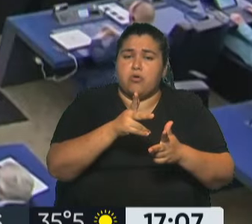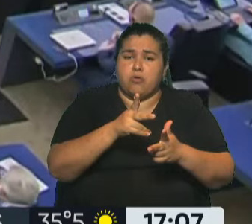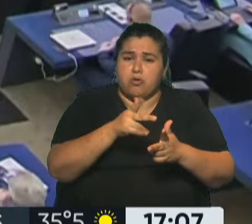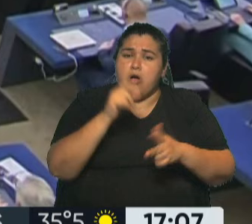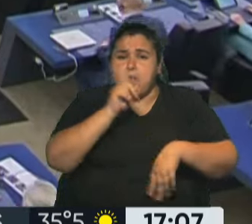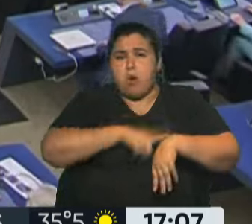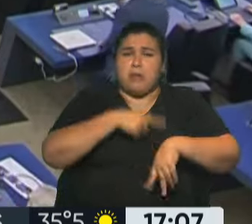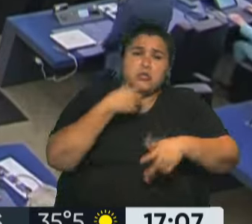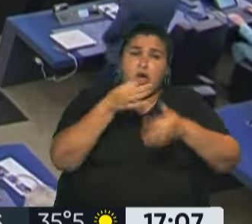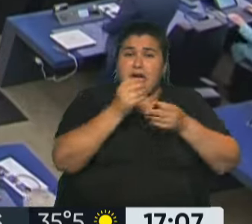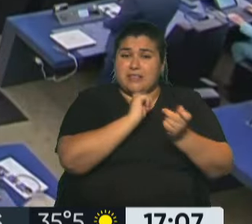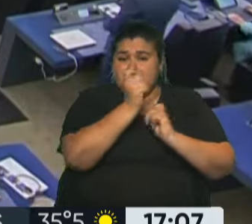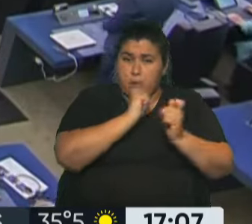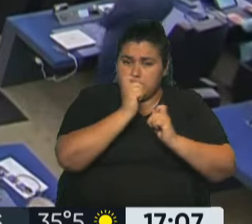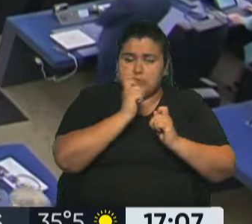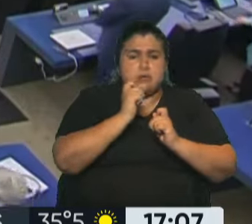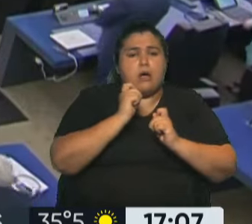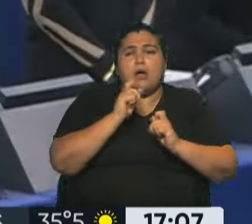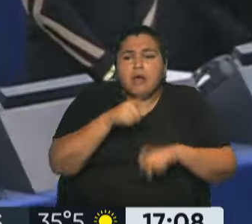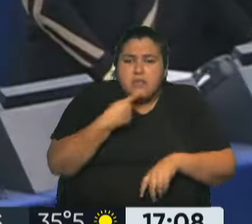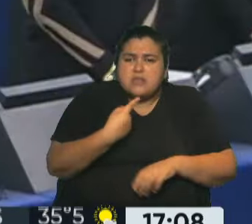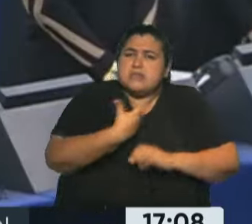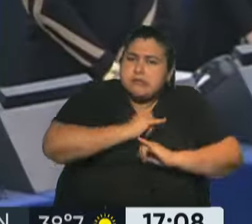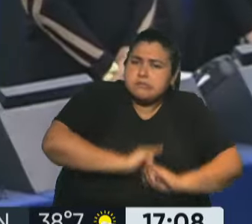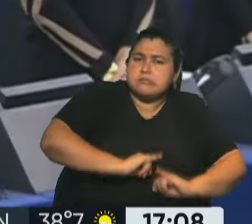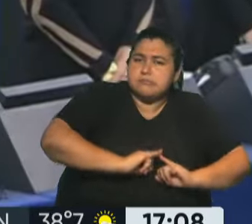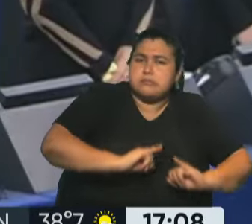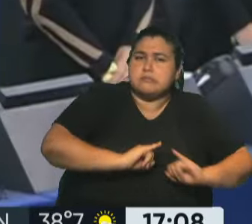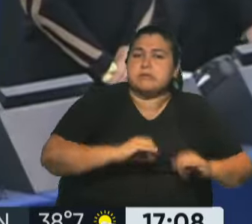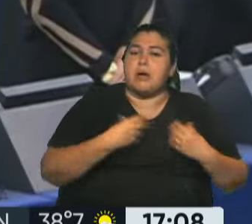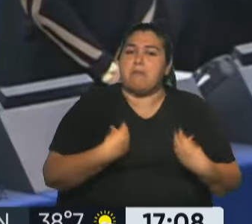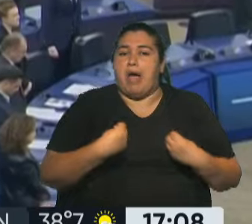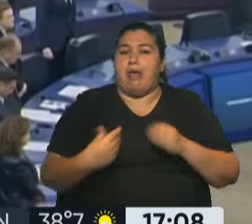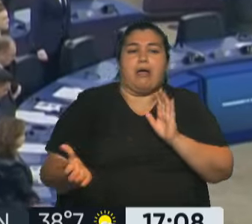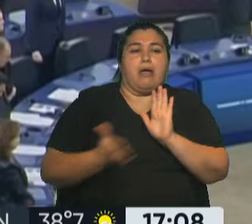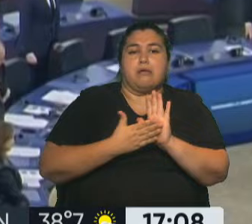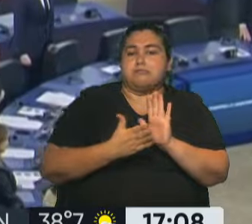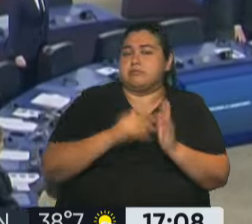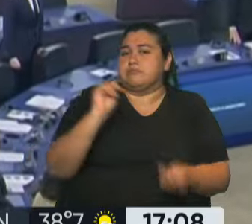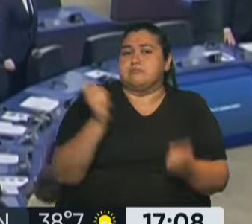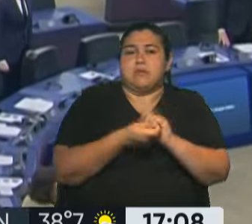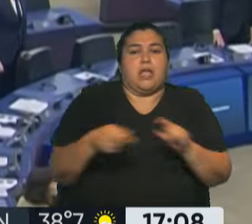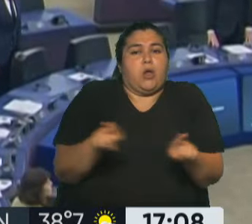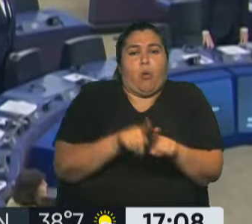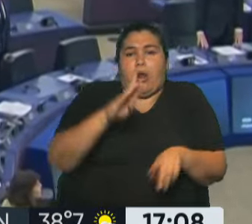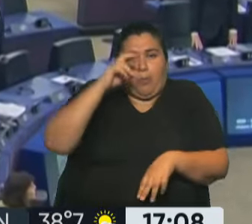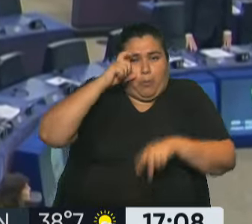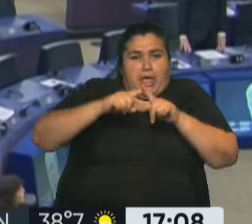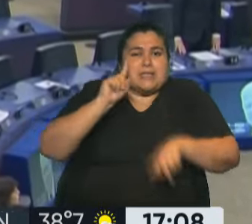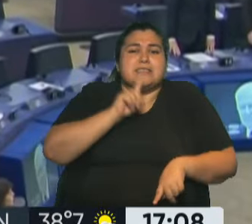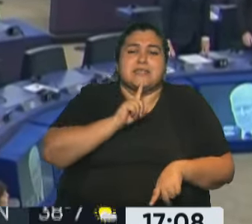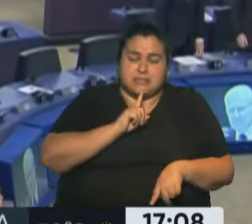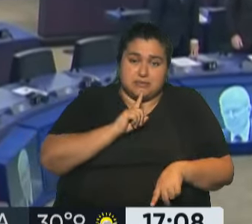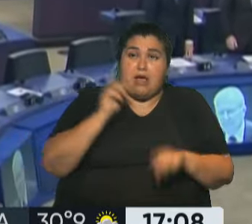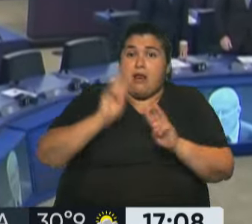una entrevista con el Financial Times que hará campaña para la celebración de un plebiscito similar al del Brexit en el Reino Unido